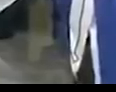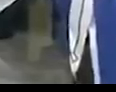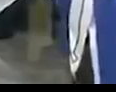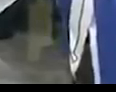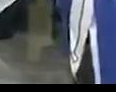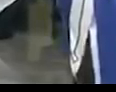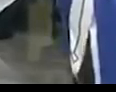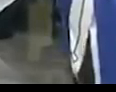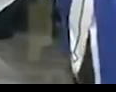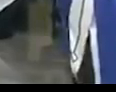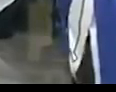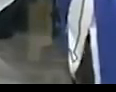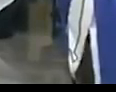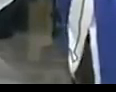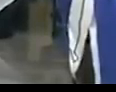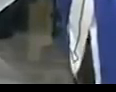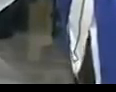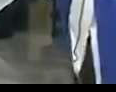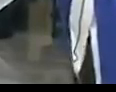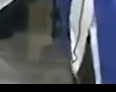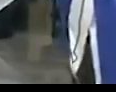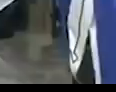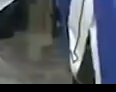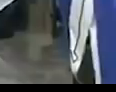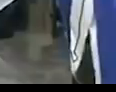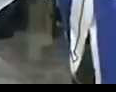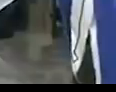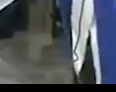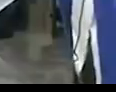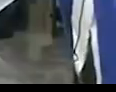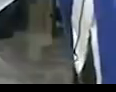de corrupción. Como han habido en el pasado. Y esta comisión